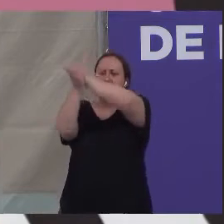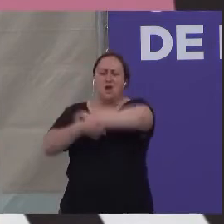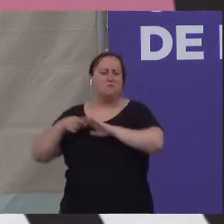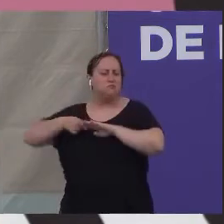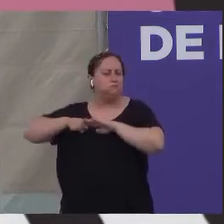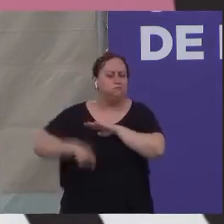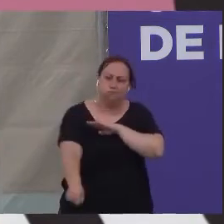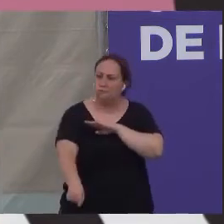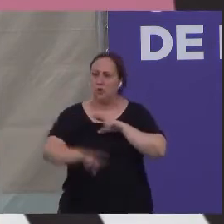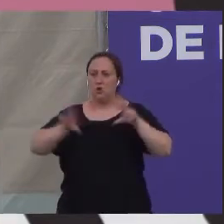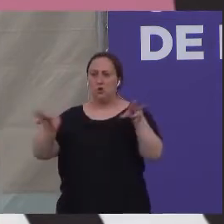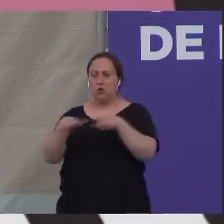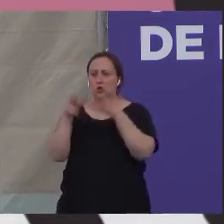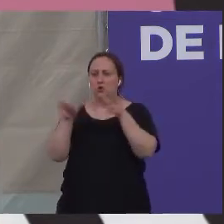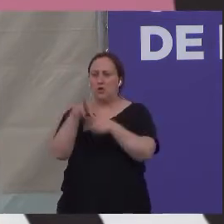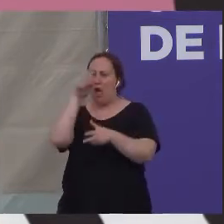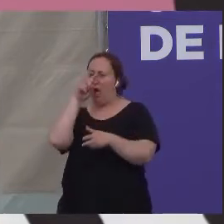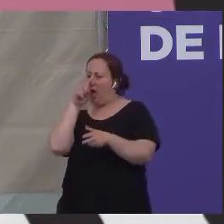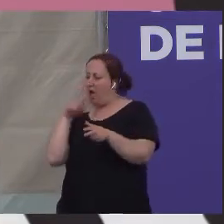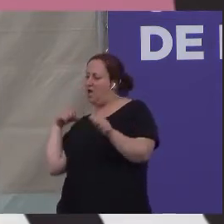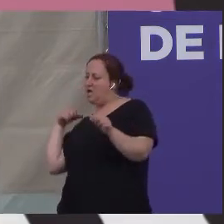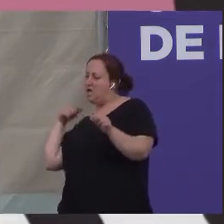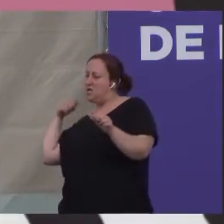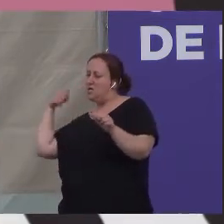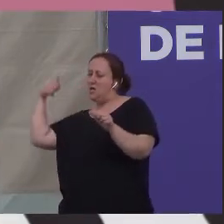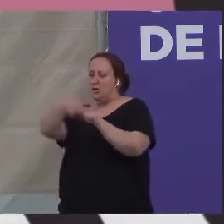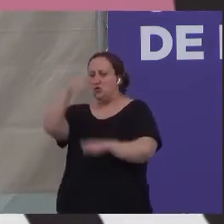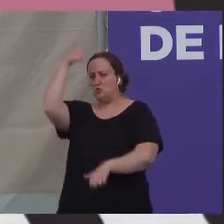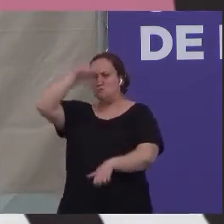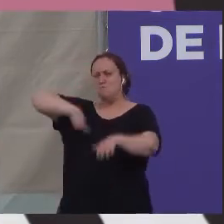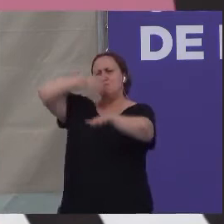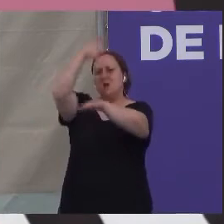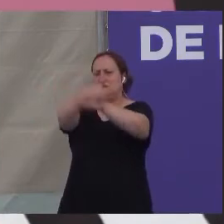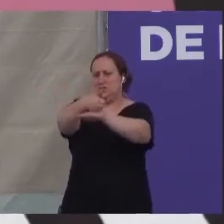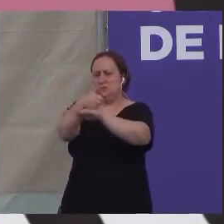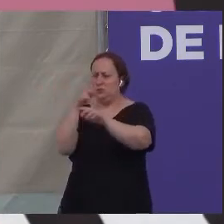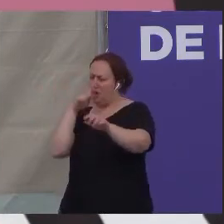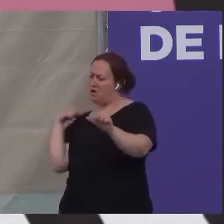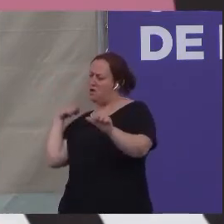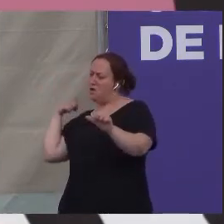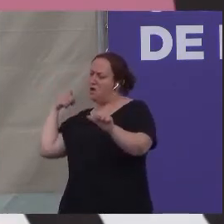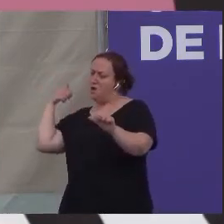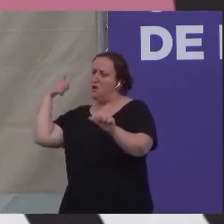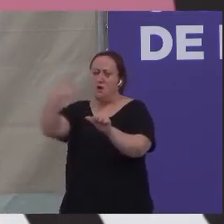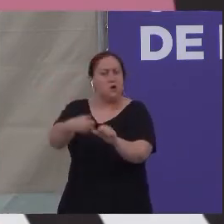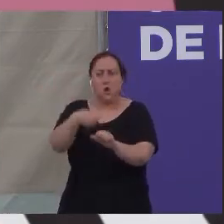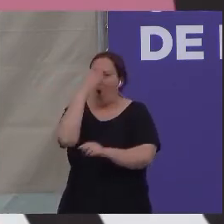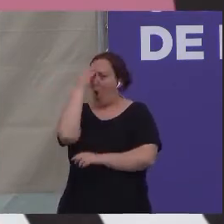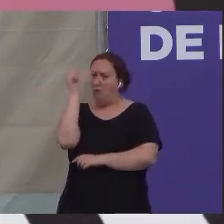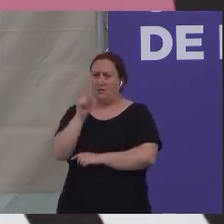en una sociedad que lleva arrastrando años de machismo. No nos olvidemos, no podemos